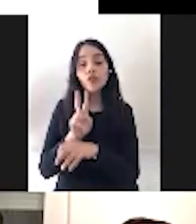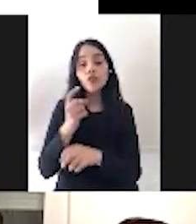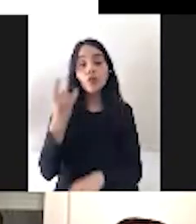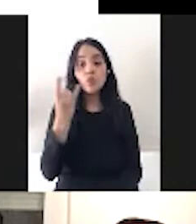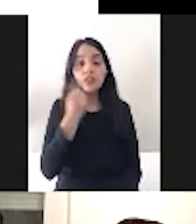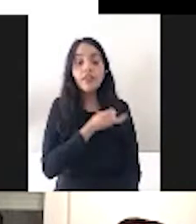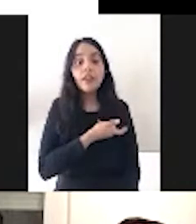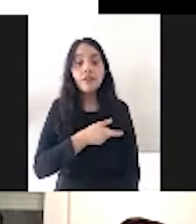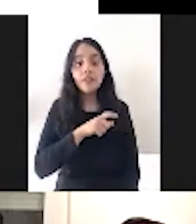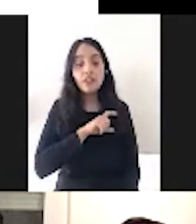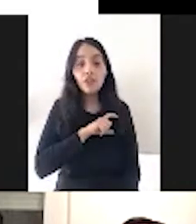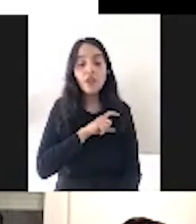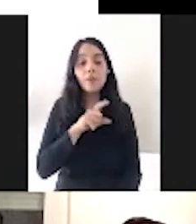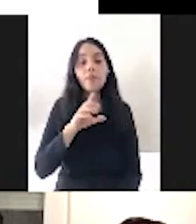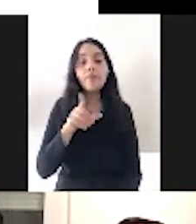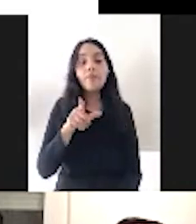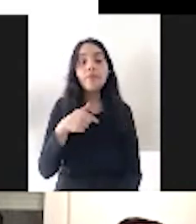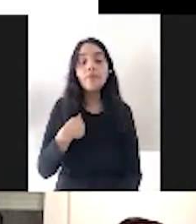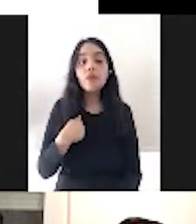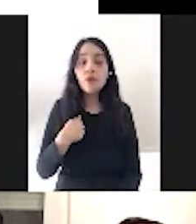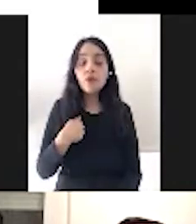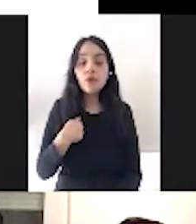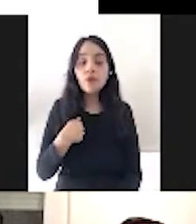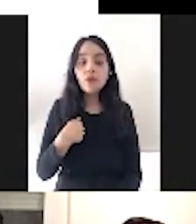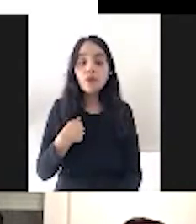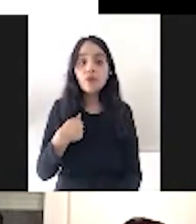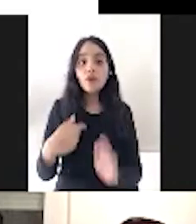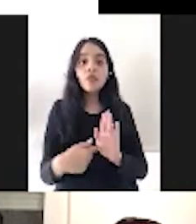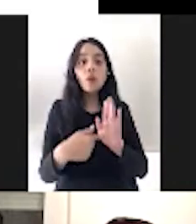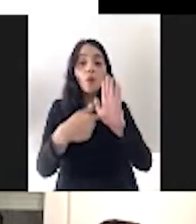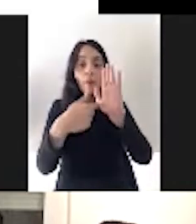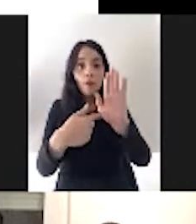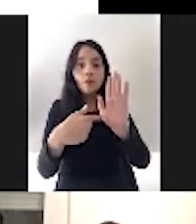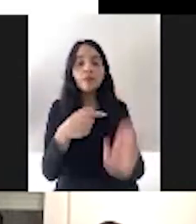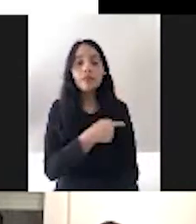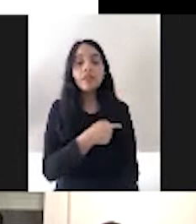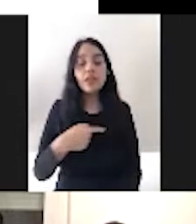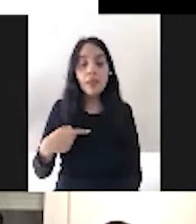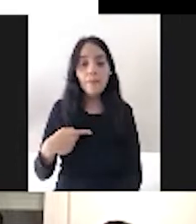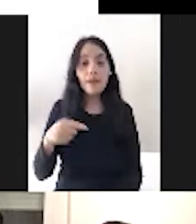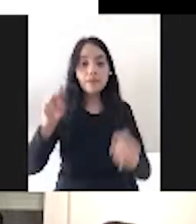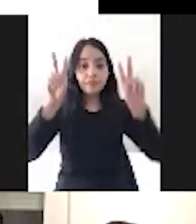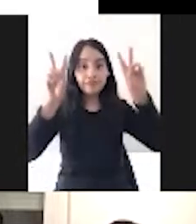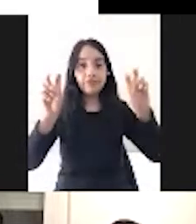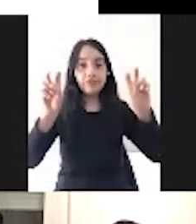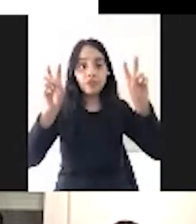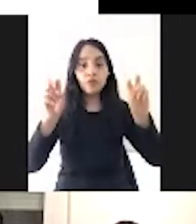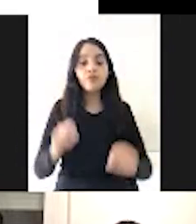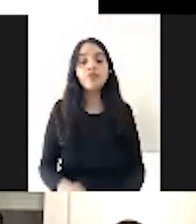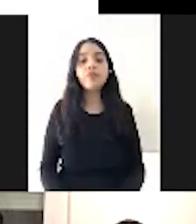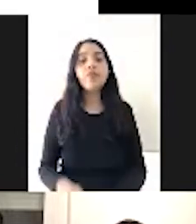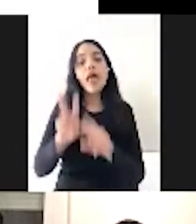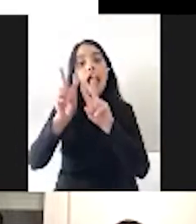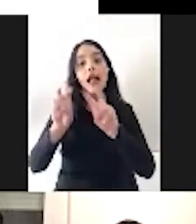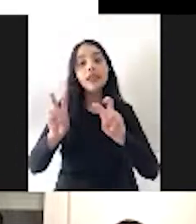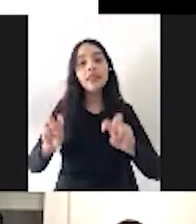y la comunicación que voy a presentarles lleva como título, como dijo nuestra compañera, Análisis de los factores,